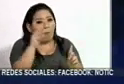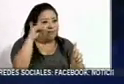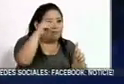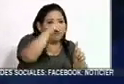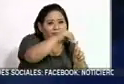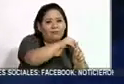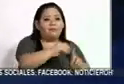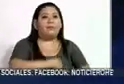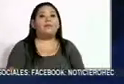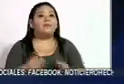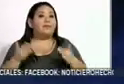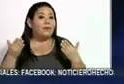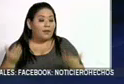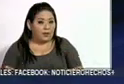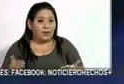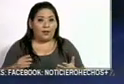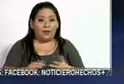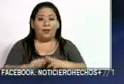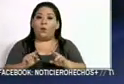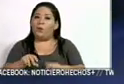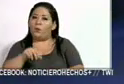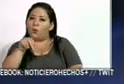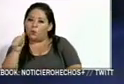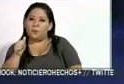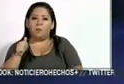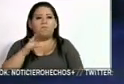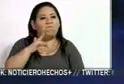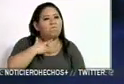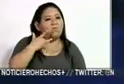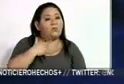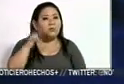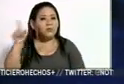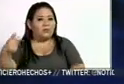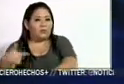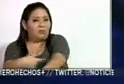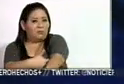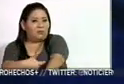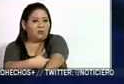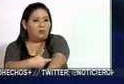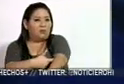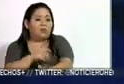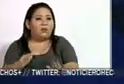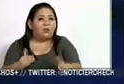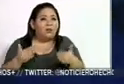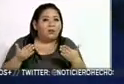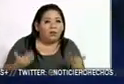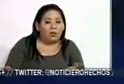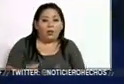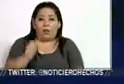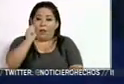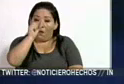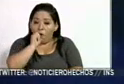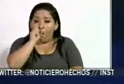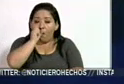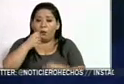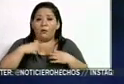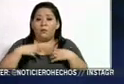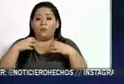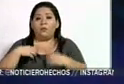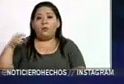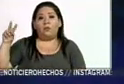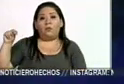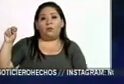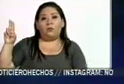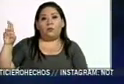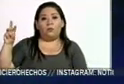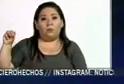enfermedad. Y la otra presentación que es clásica en los hospitales es la presentación de neumonías. El paciente llega